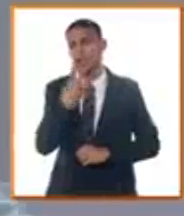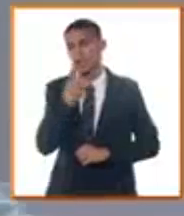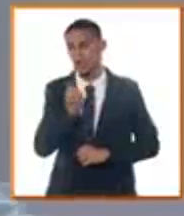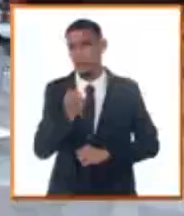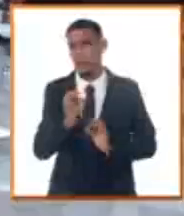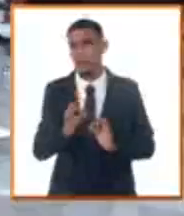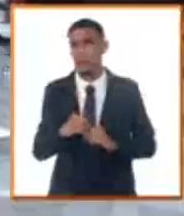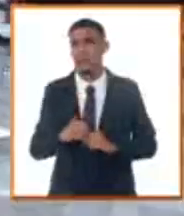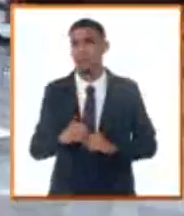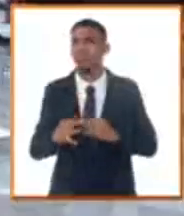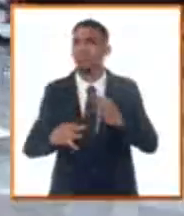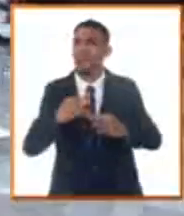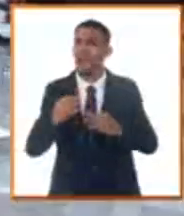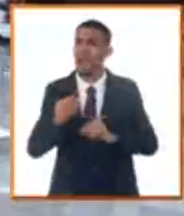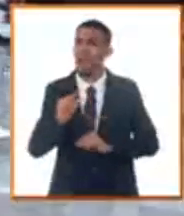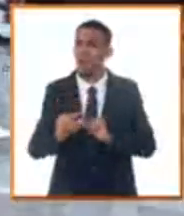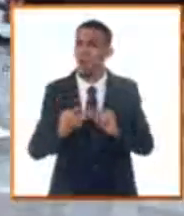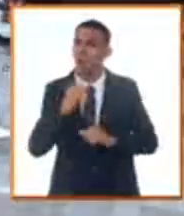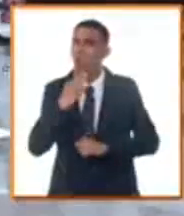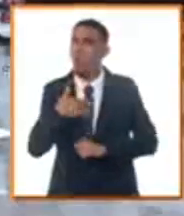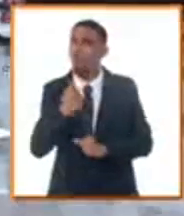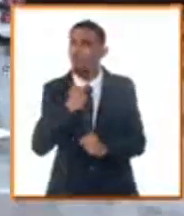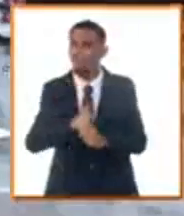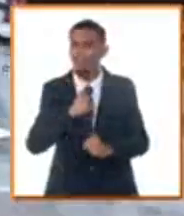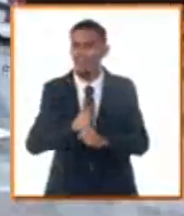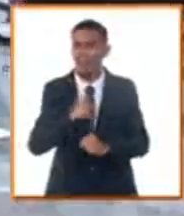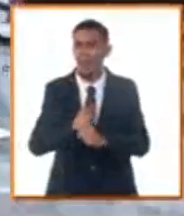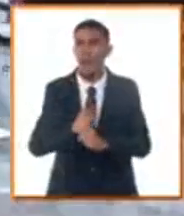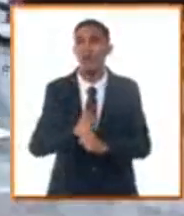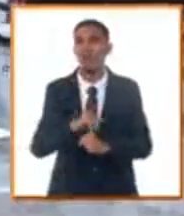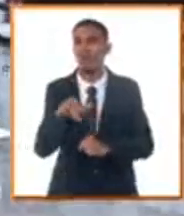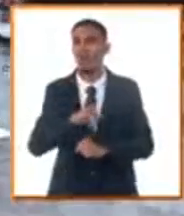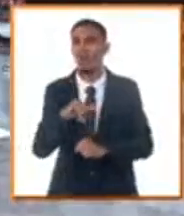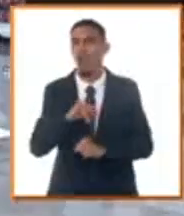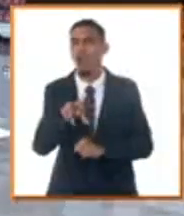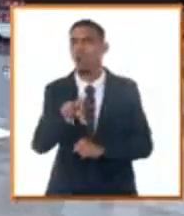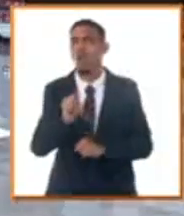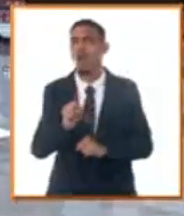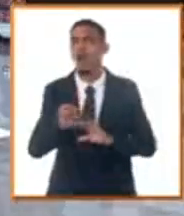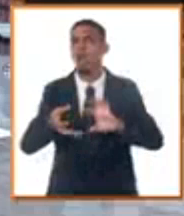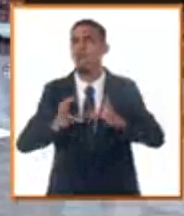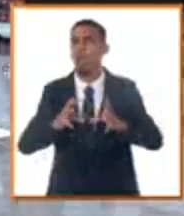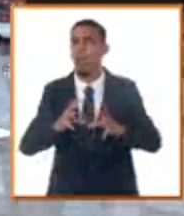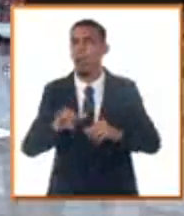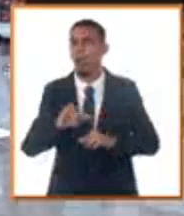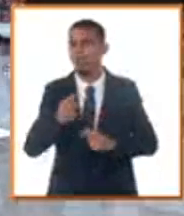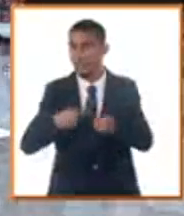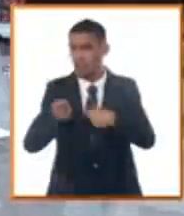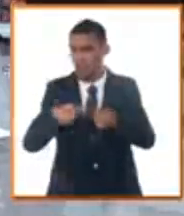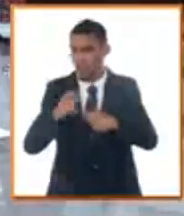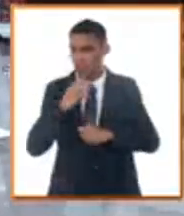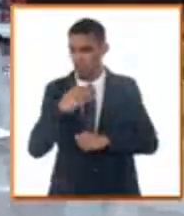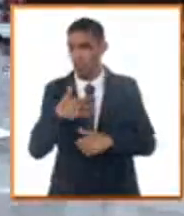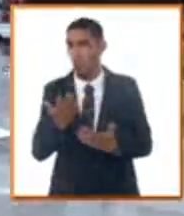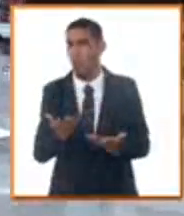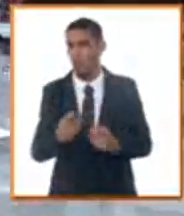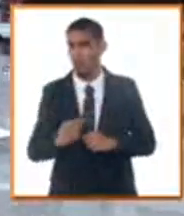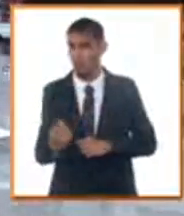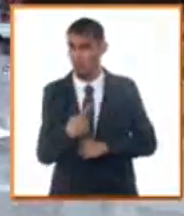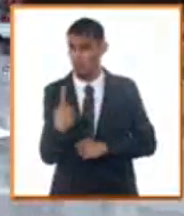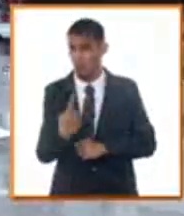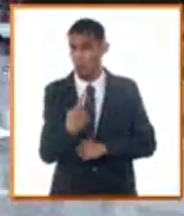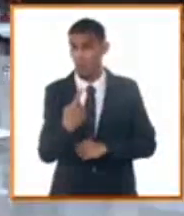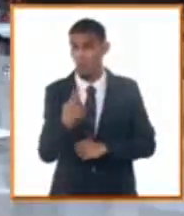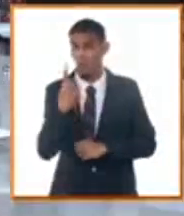de cómo se está trabajando para encontrar un poco el comercio electrónico con el comercio físico, cómo podemos ir acercando